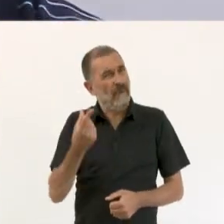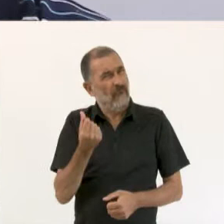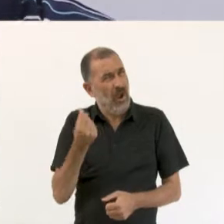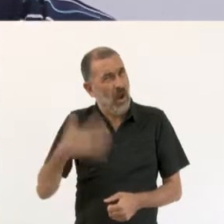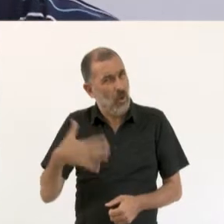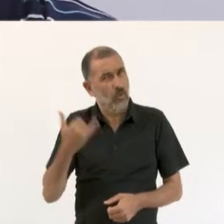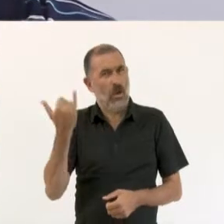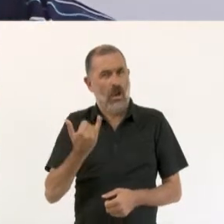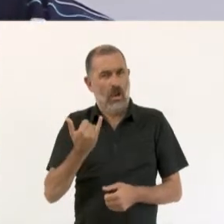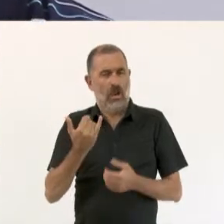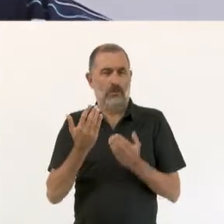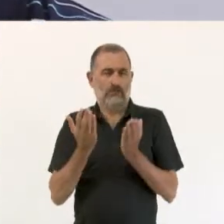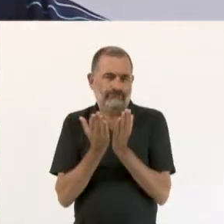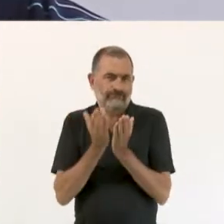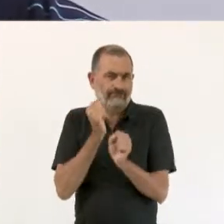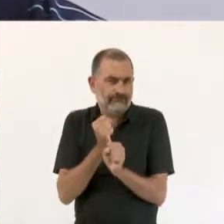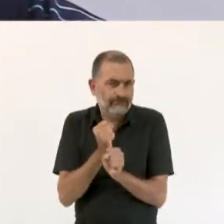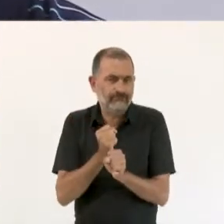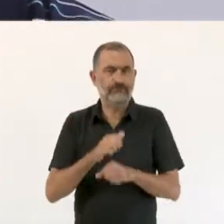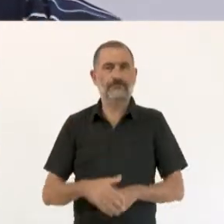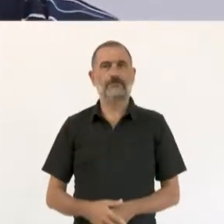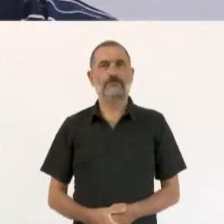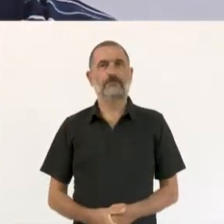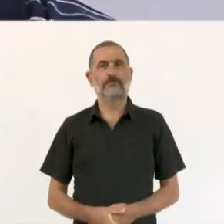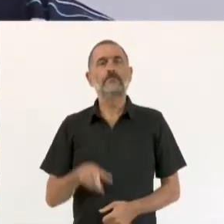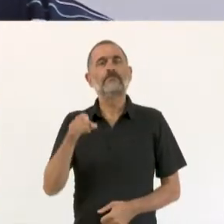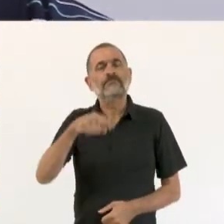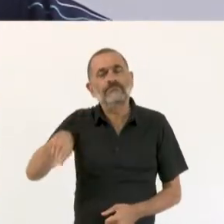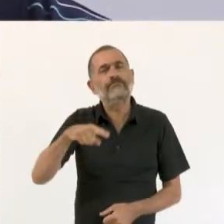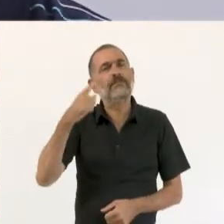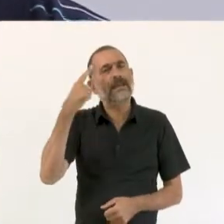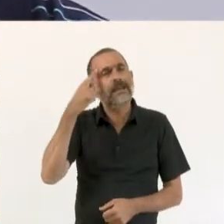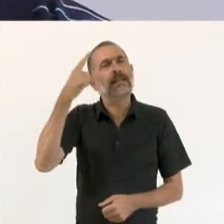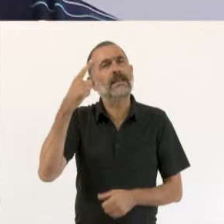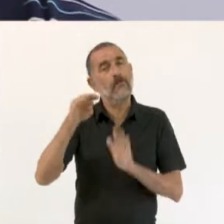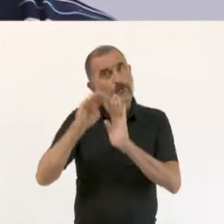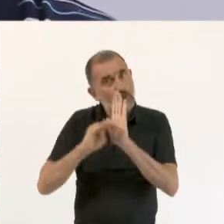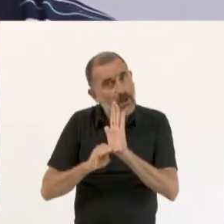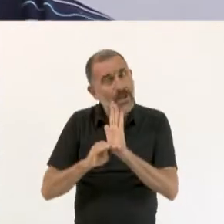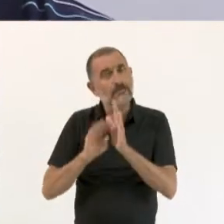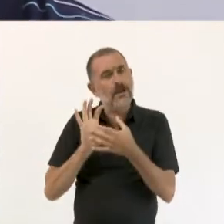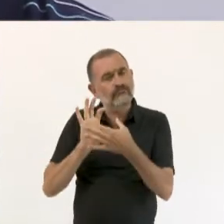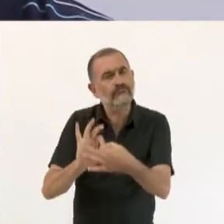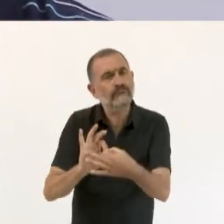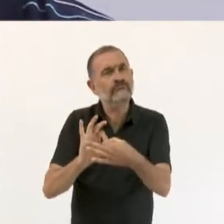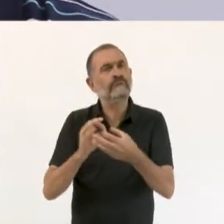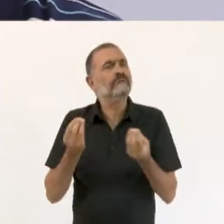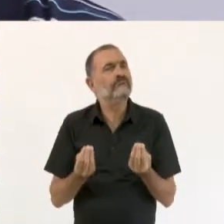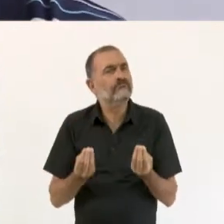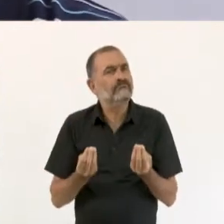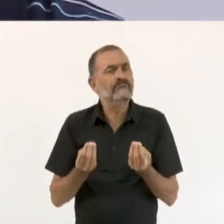Porque en principio esta idea, este programa,